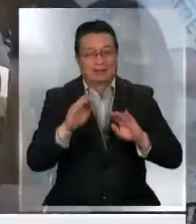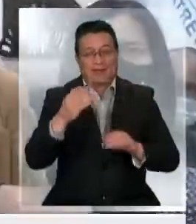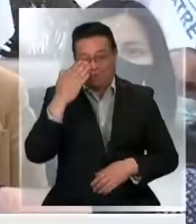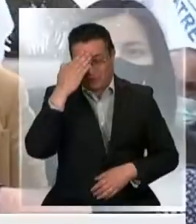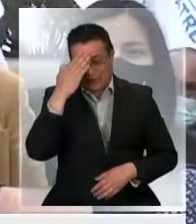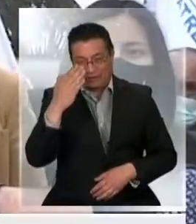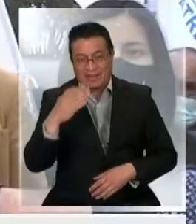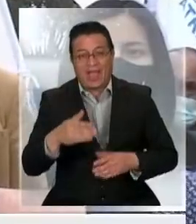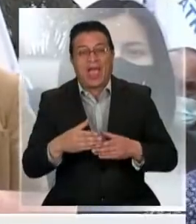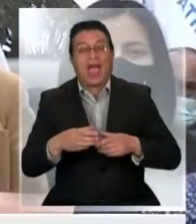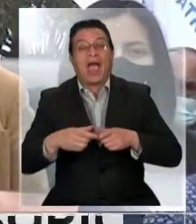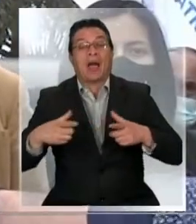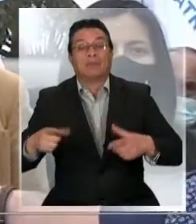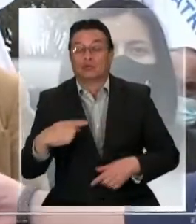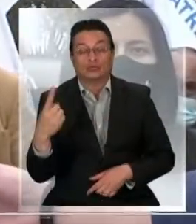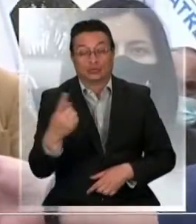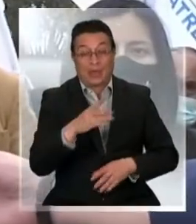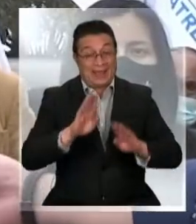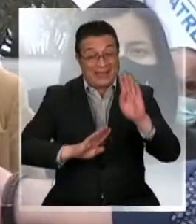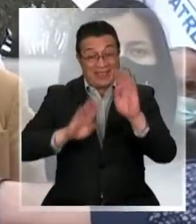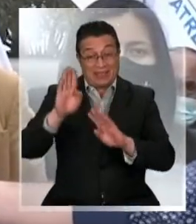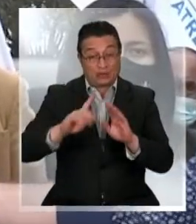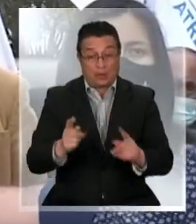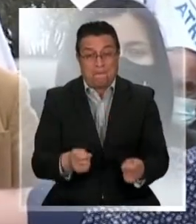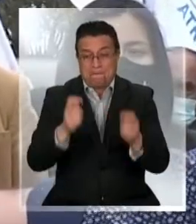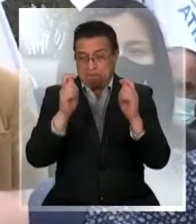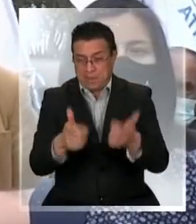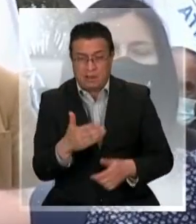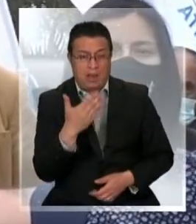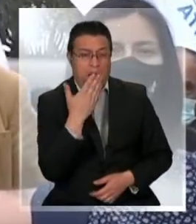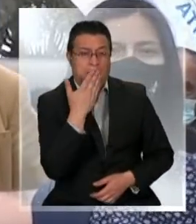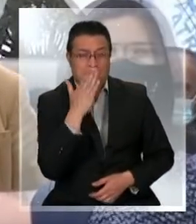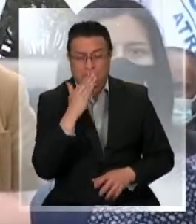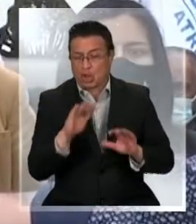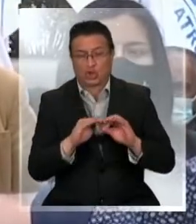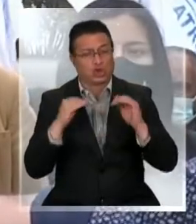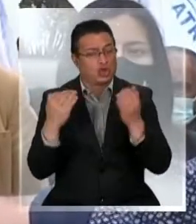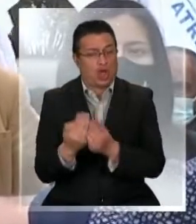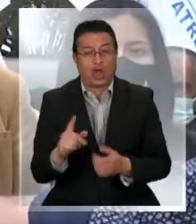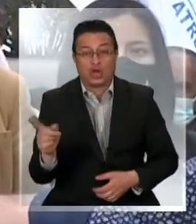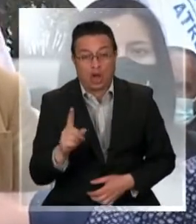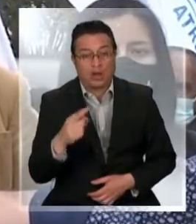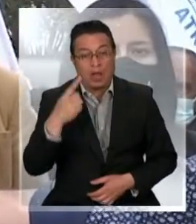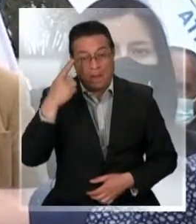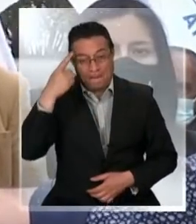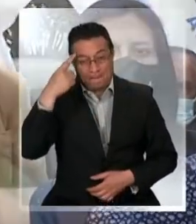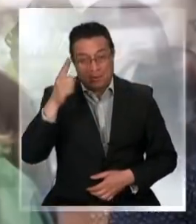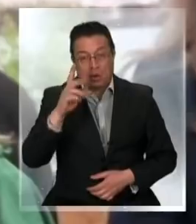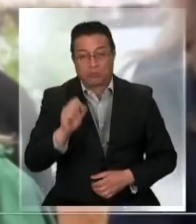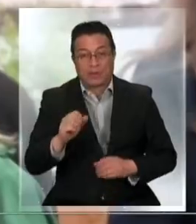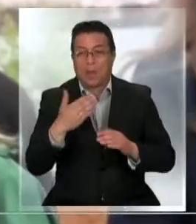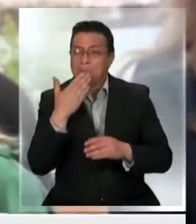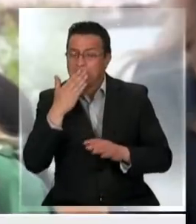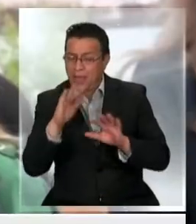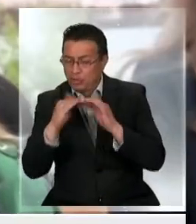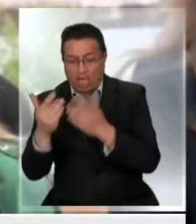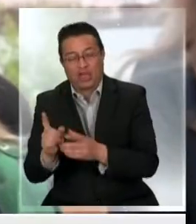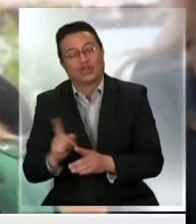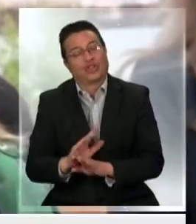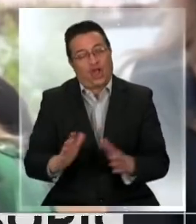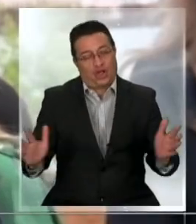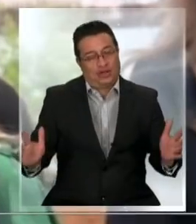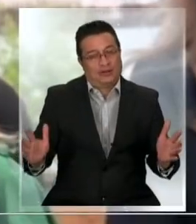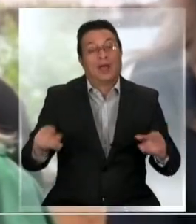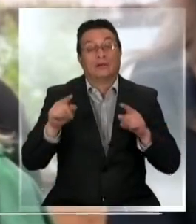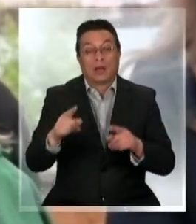Amplista. Ningún candidato tiene por qué ser experto en todo, pero no puede ser experto en nada. Desconoce el país que quiere cambiar,